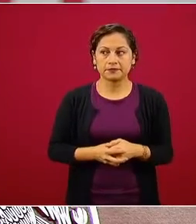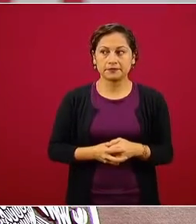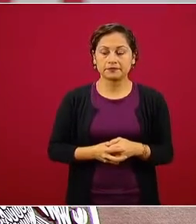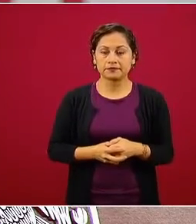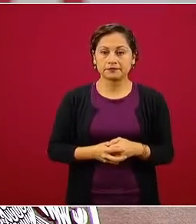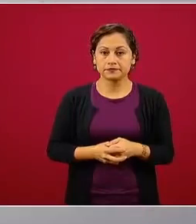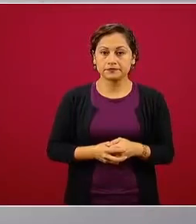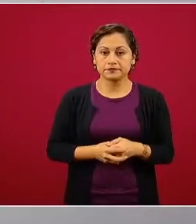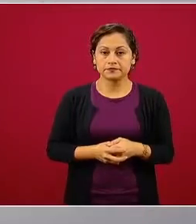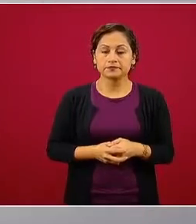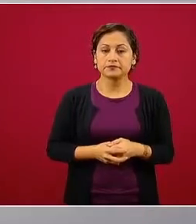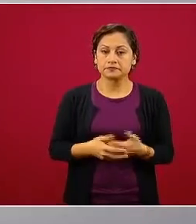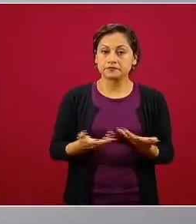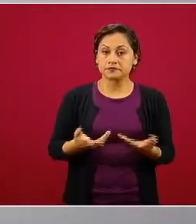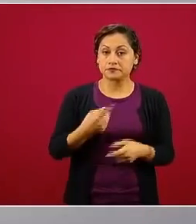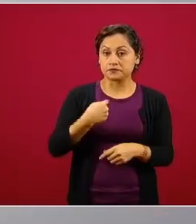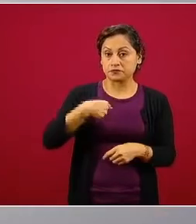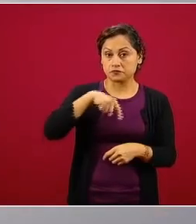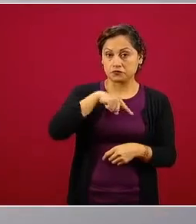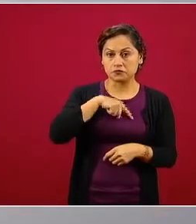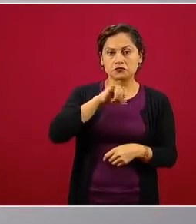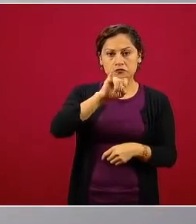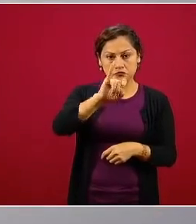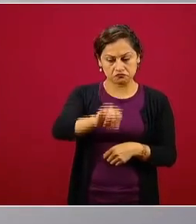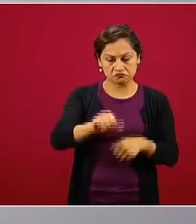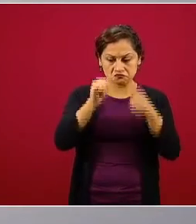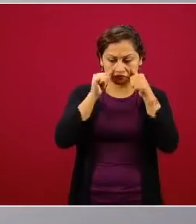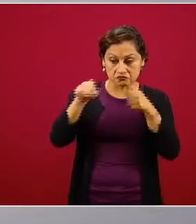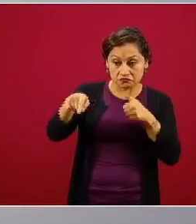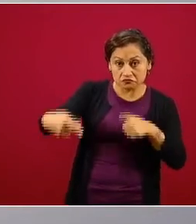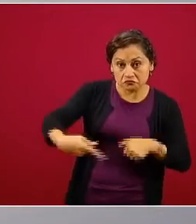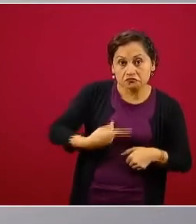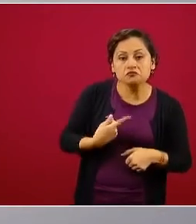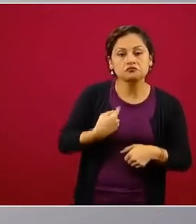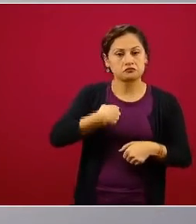Y sí estamos pendientes, ¿no?, de lo que tú planteas.